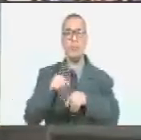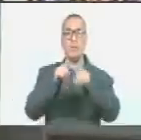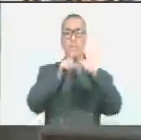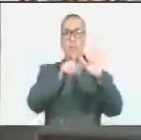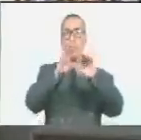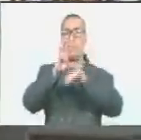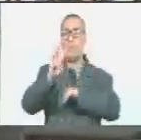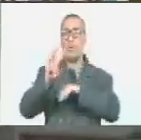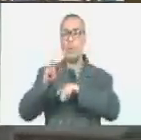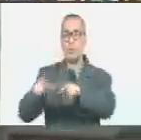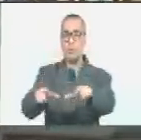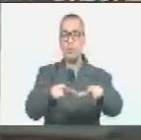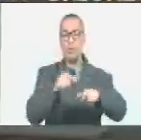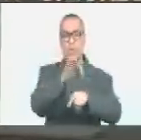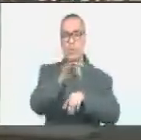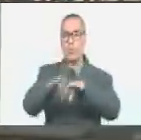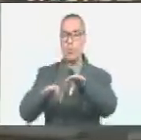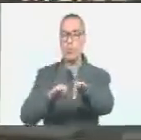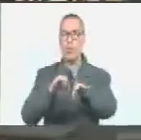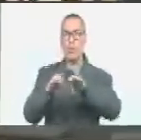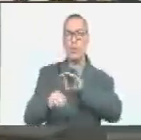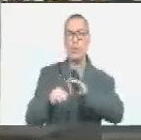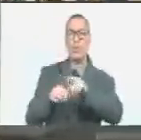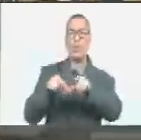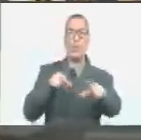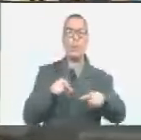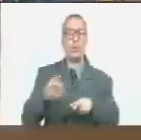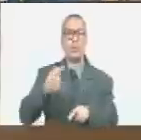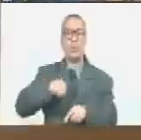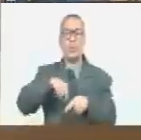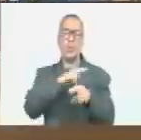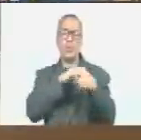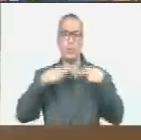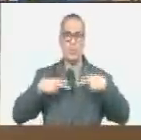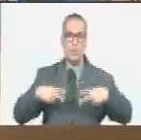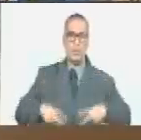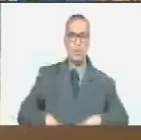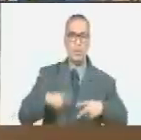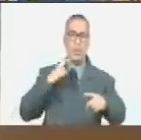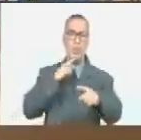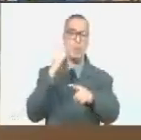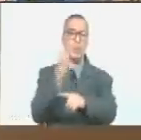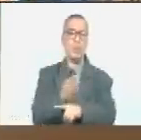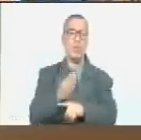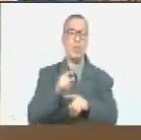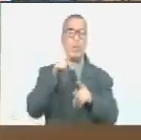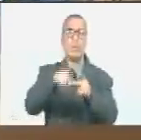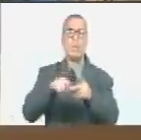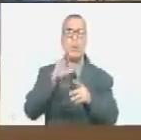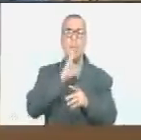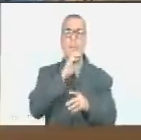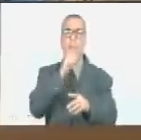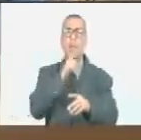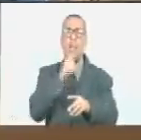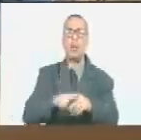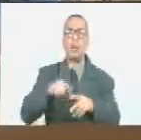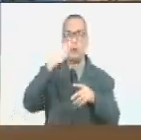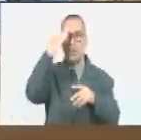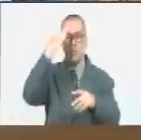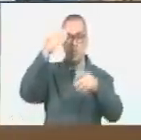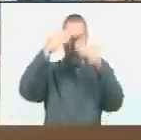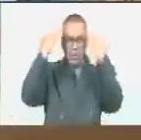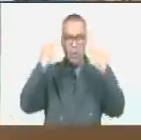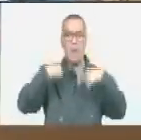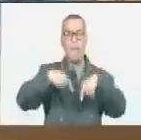64 espacios y que cada movimiento de cada pieza del ajedrez represente su vida y que el jaque mate sea hacia el ocio, hacia la ignorancia y